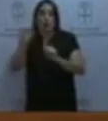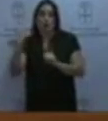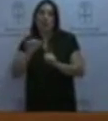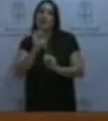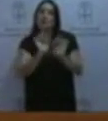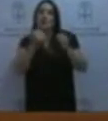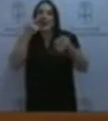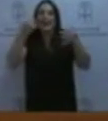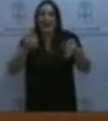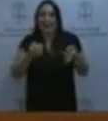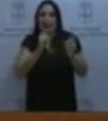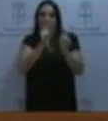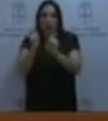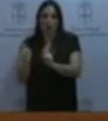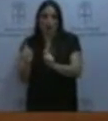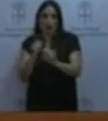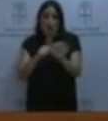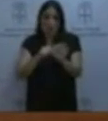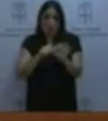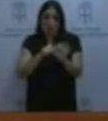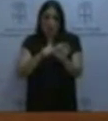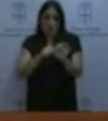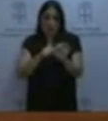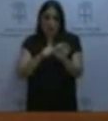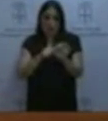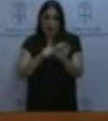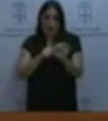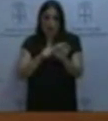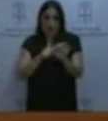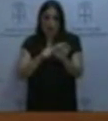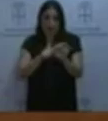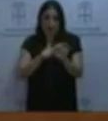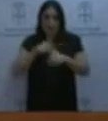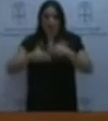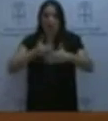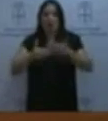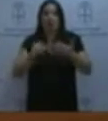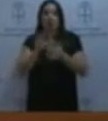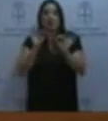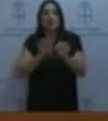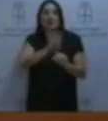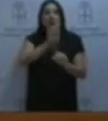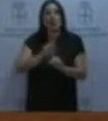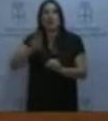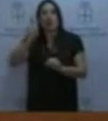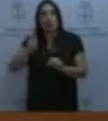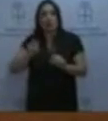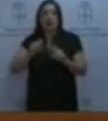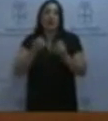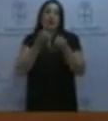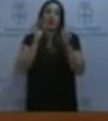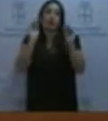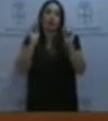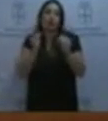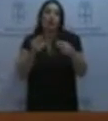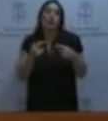porcentajes reales de adjudicación de plazas en los procesos selectivos de primaria y secundaria en formación oficial,